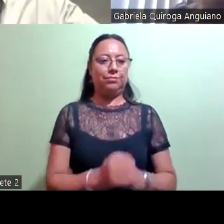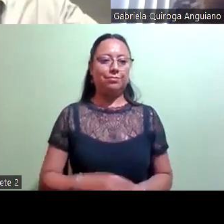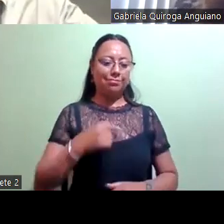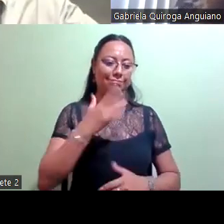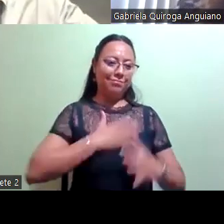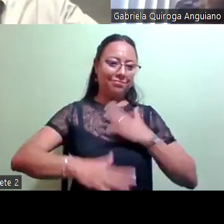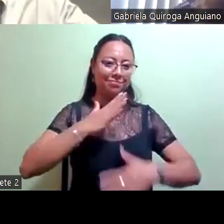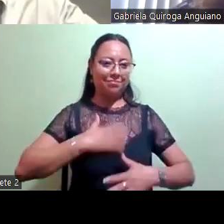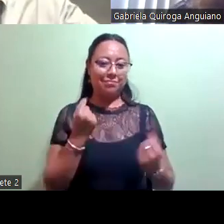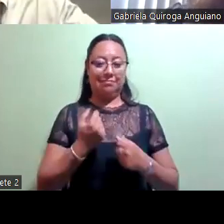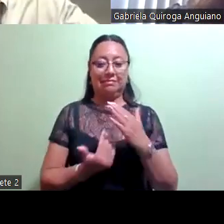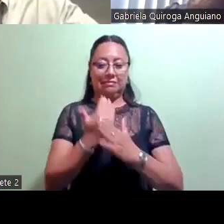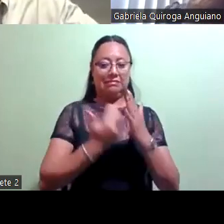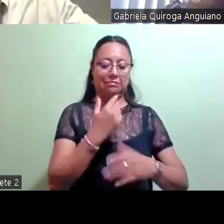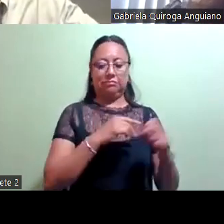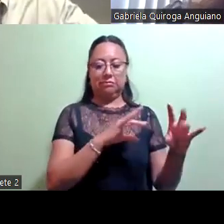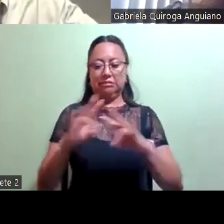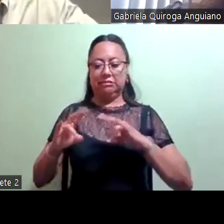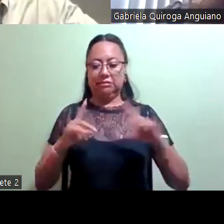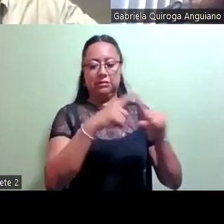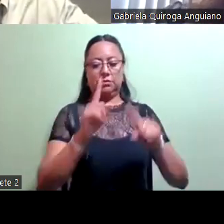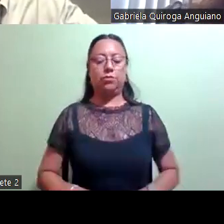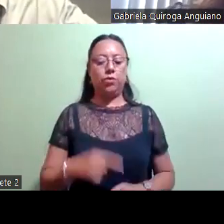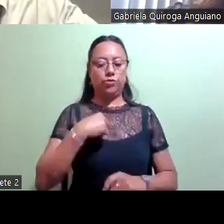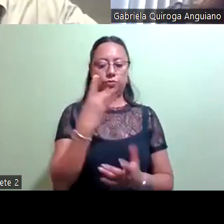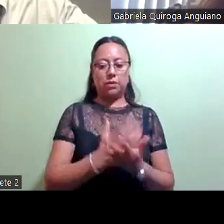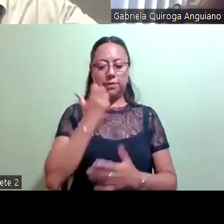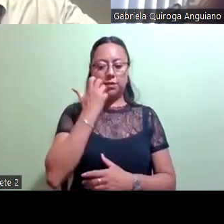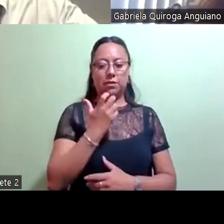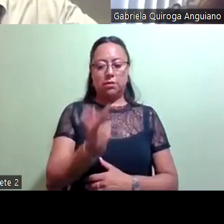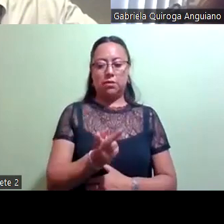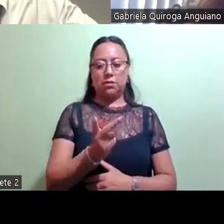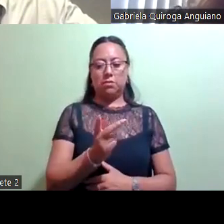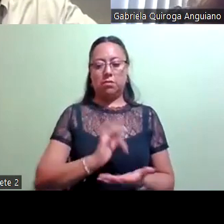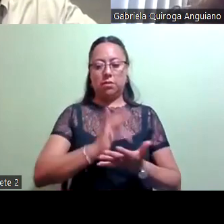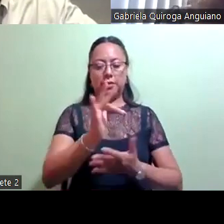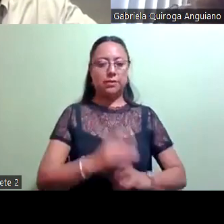de tanto desastre en la mañana. Nada más agradecerte la presentación de esta.